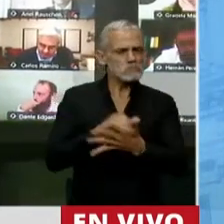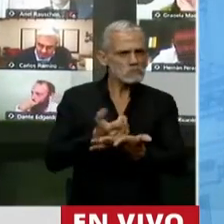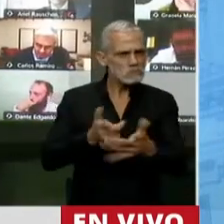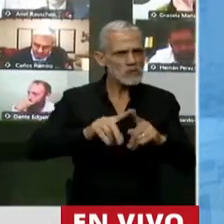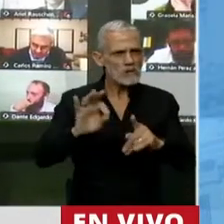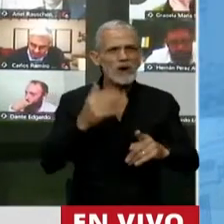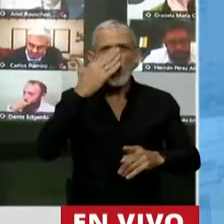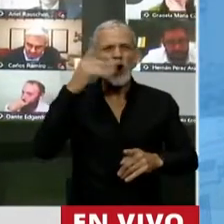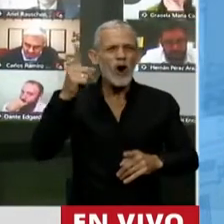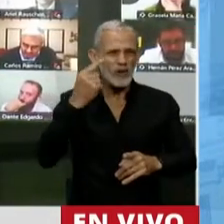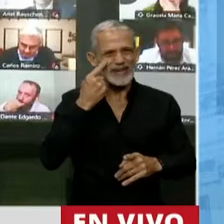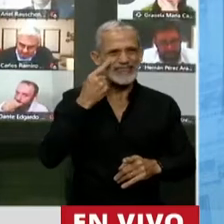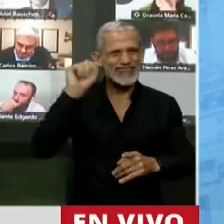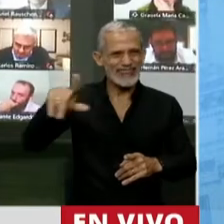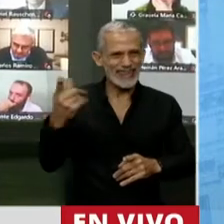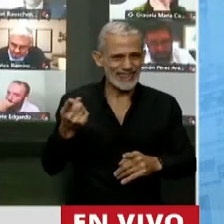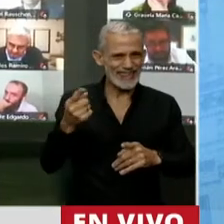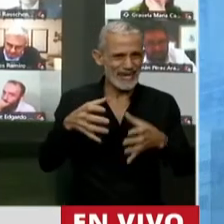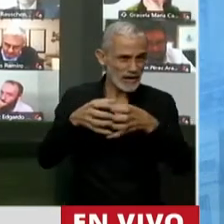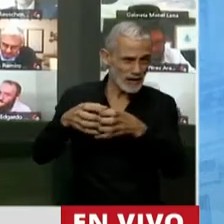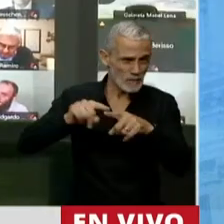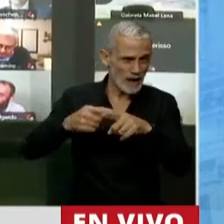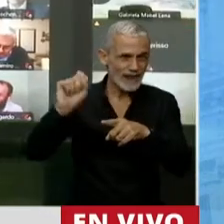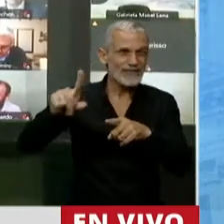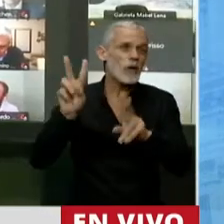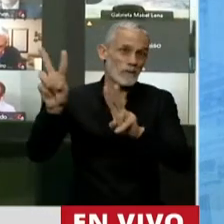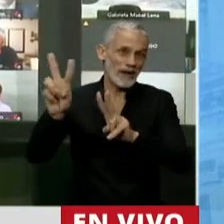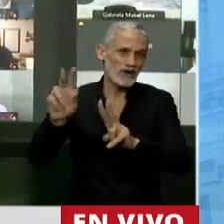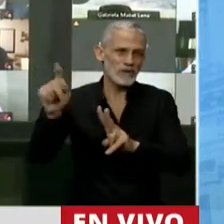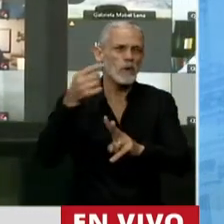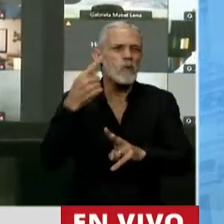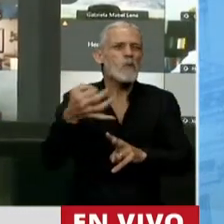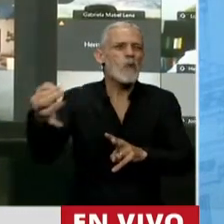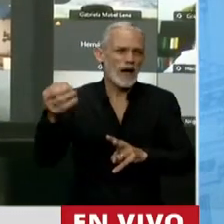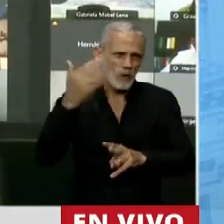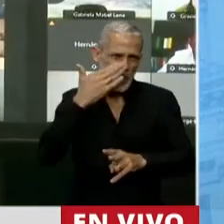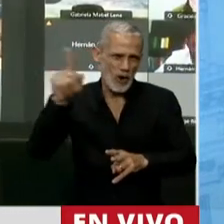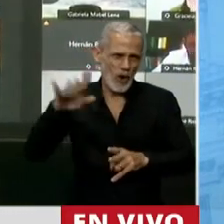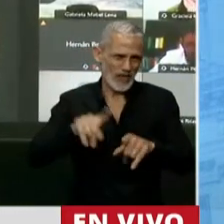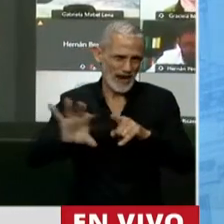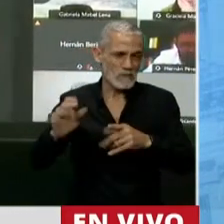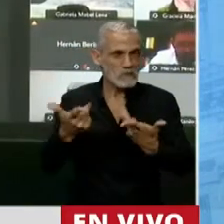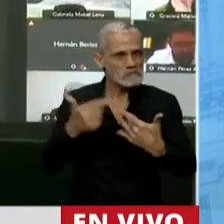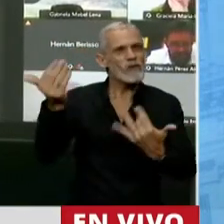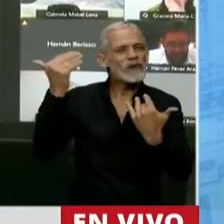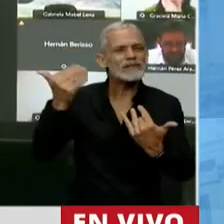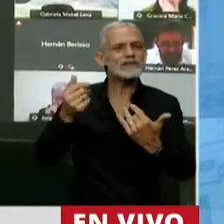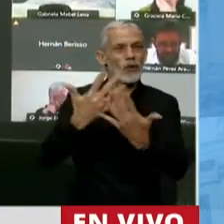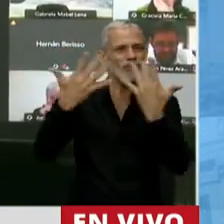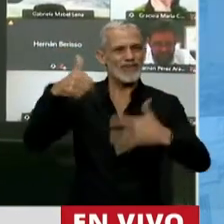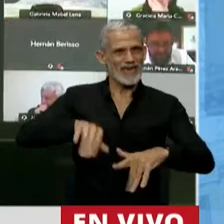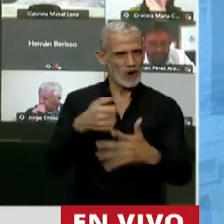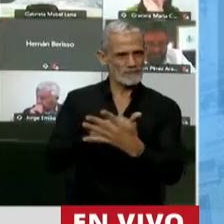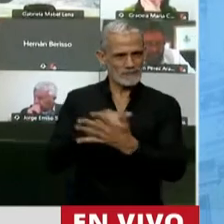los que saben de Córdoba, mi hermano es intendente por el partido del peronismo en un pueblo y lo felicito por el Día de la